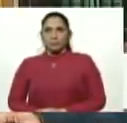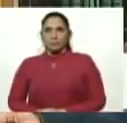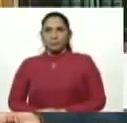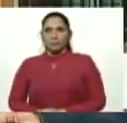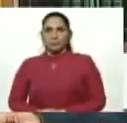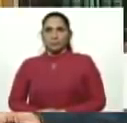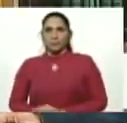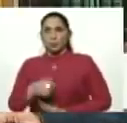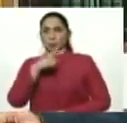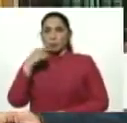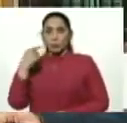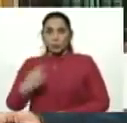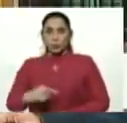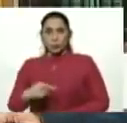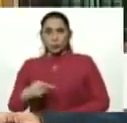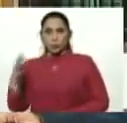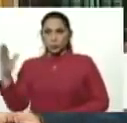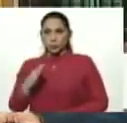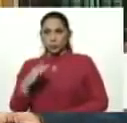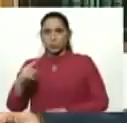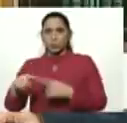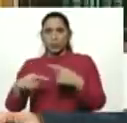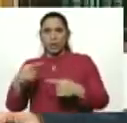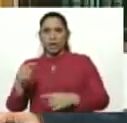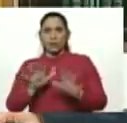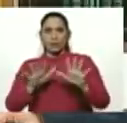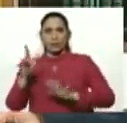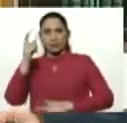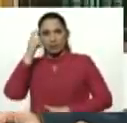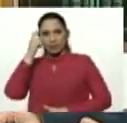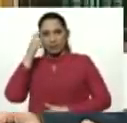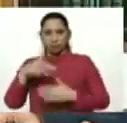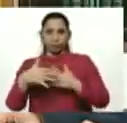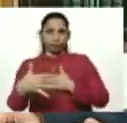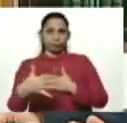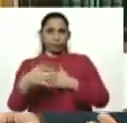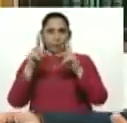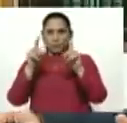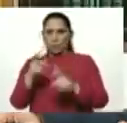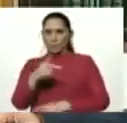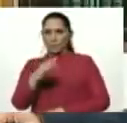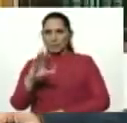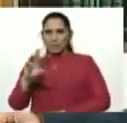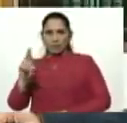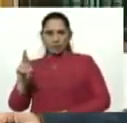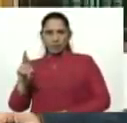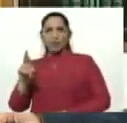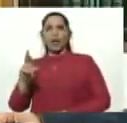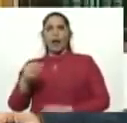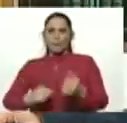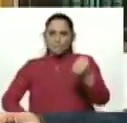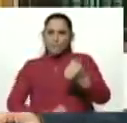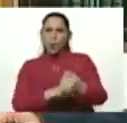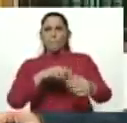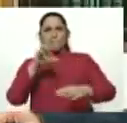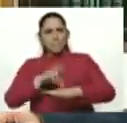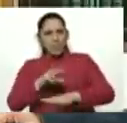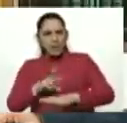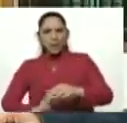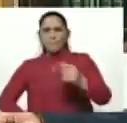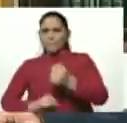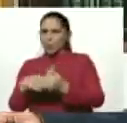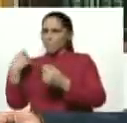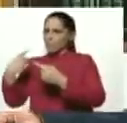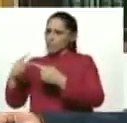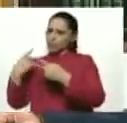De Rusia nos llegan cada 15 días pruebas de PCR, apoyo médico, apoyo de todo